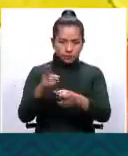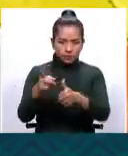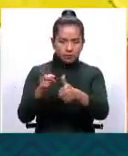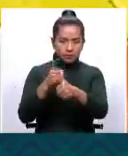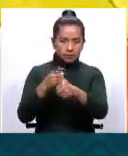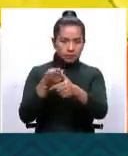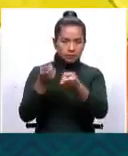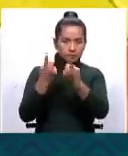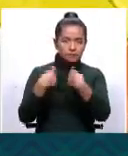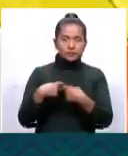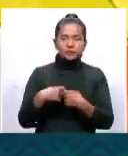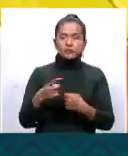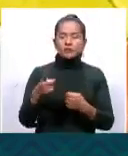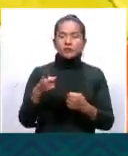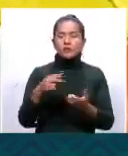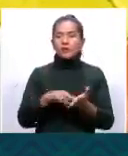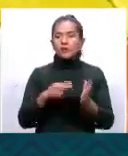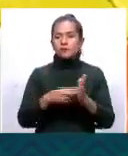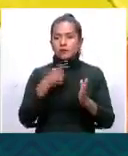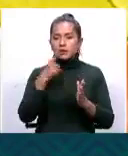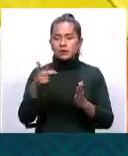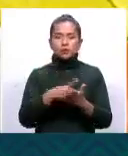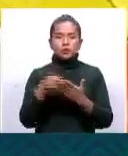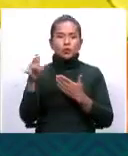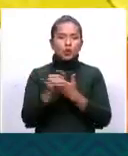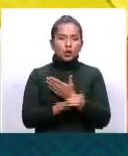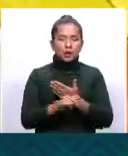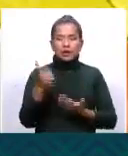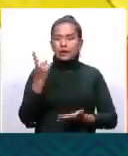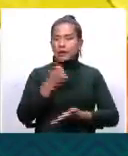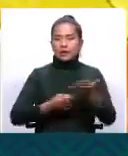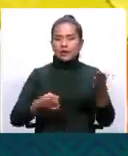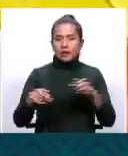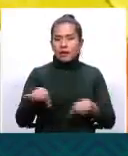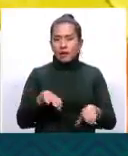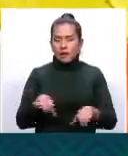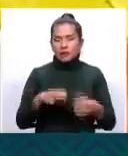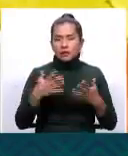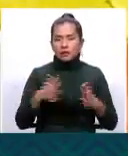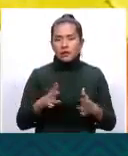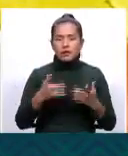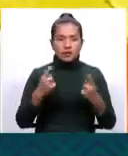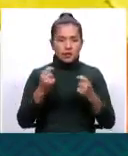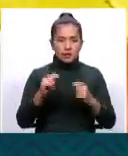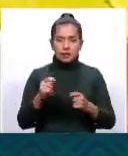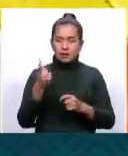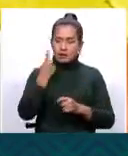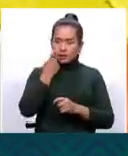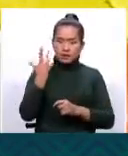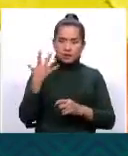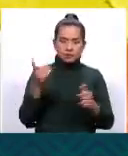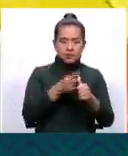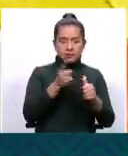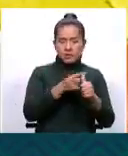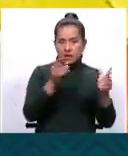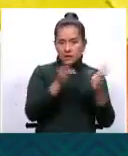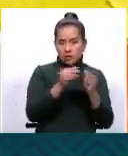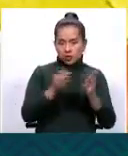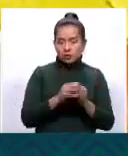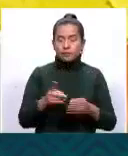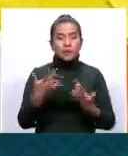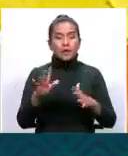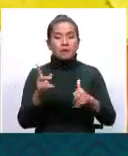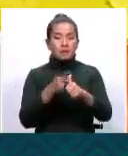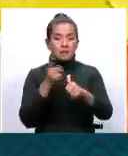tiene que ver con los proyectos que se han tratado en estas primeras reuniones. En las